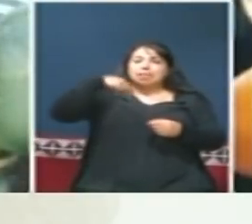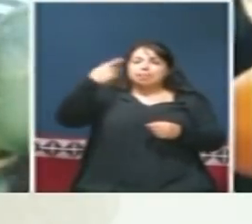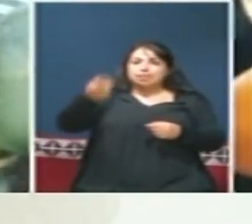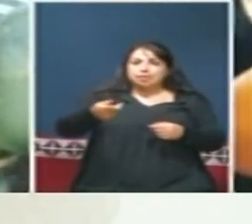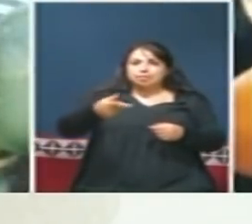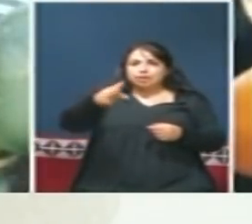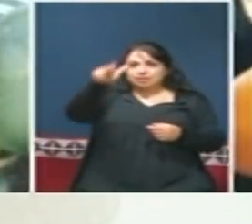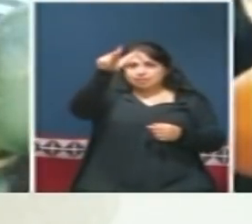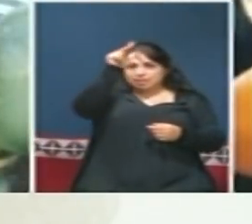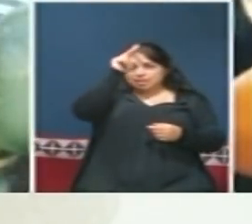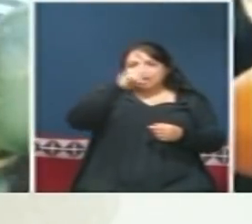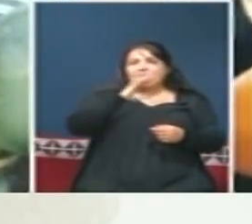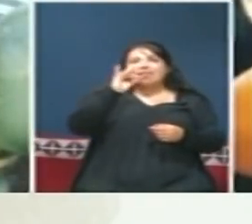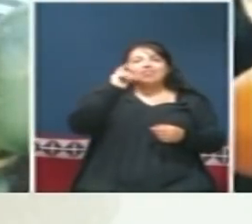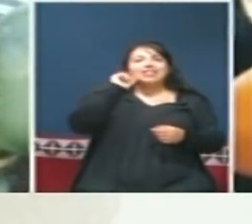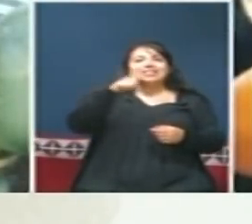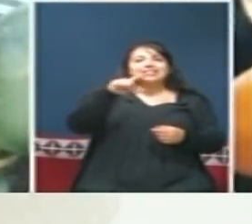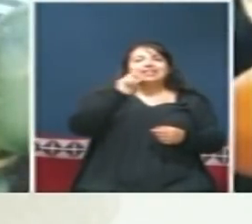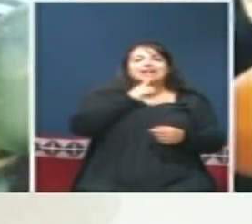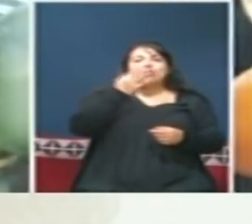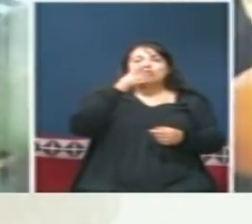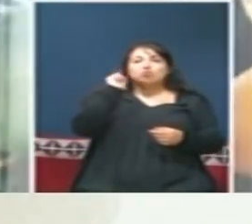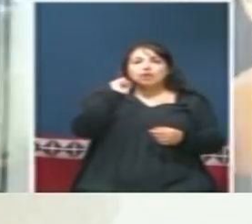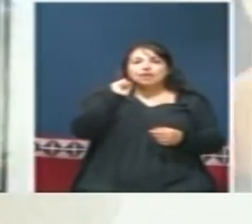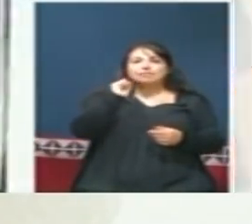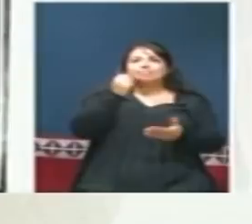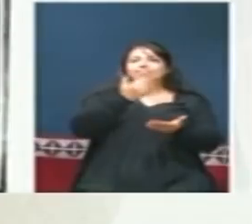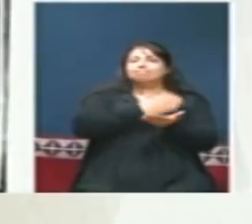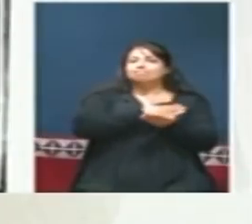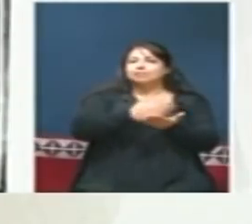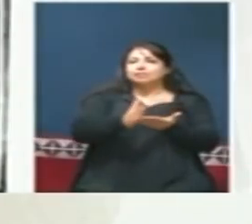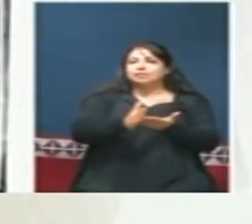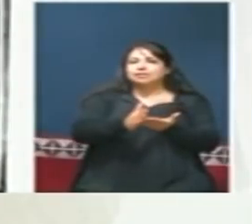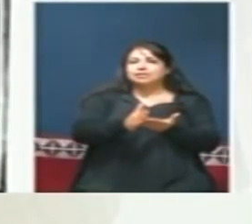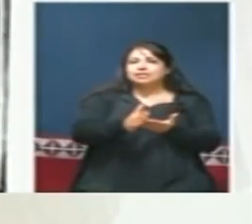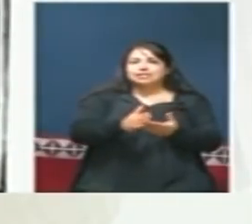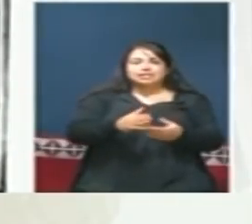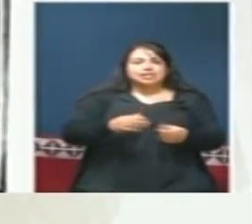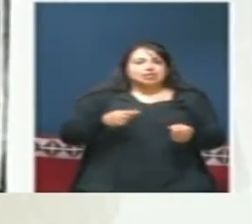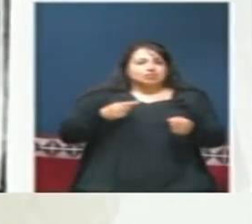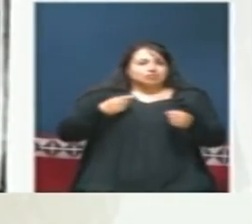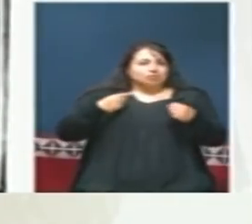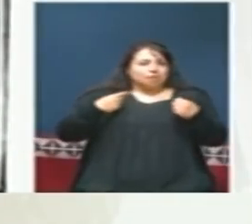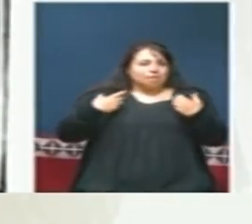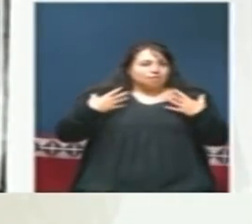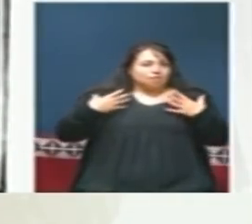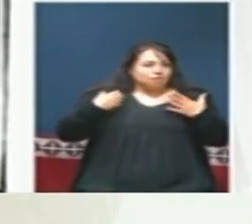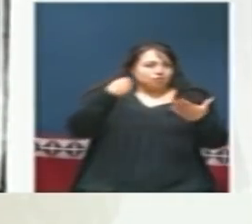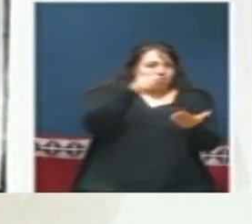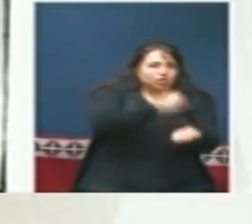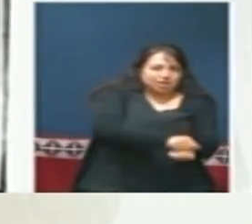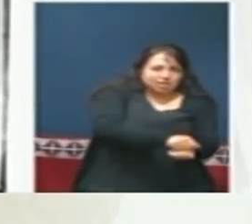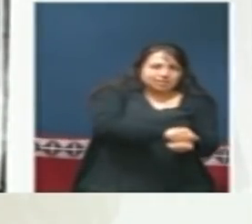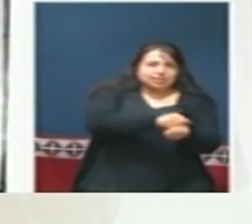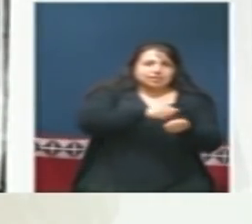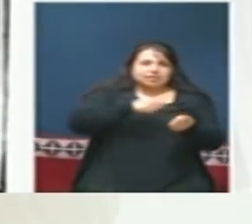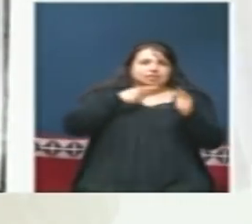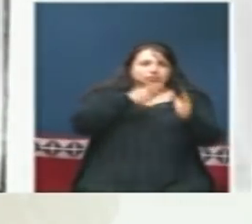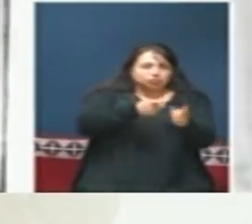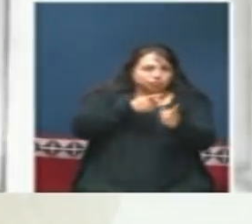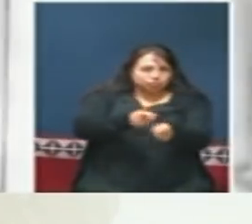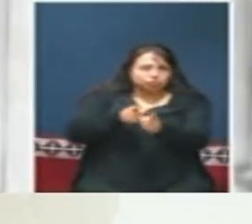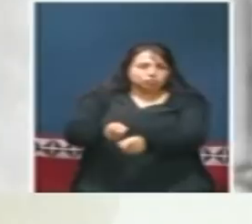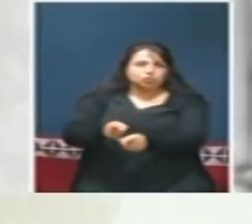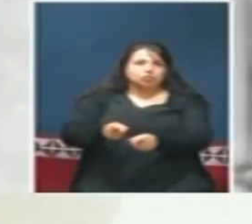persecución hacia Monseñor Angelelli y sus colaboradores se hizo más violenta y explícita. Además